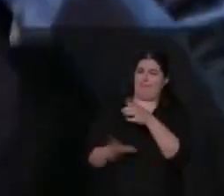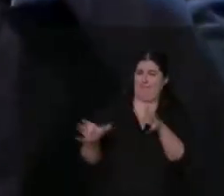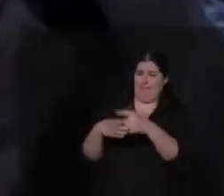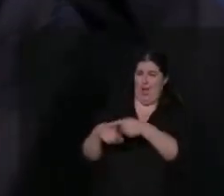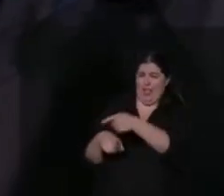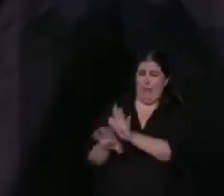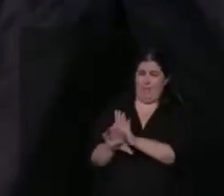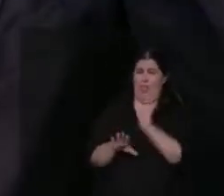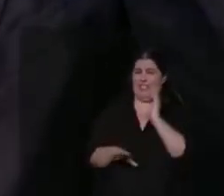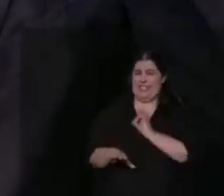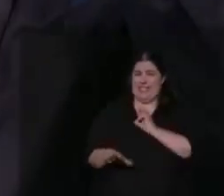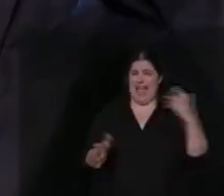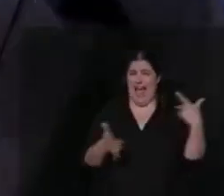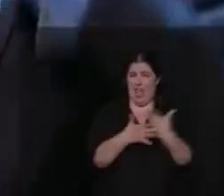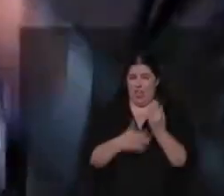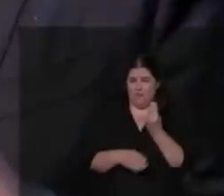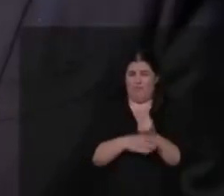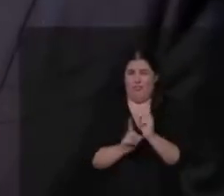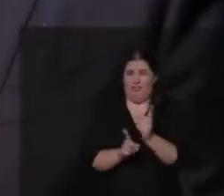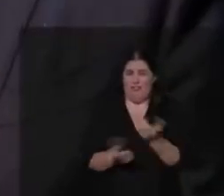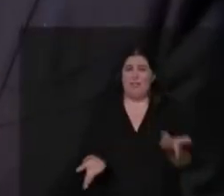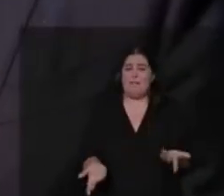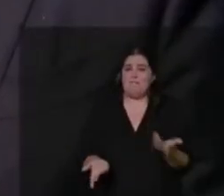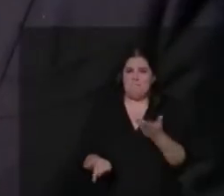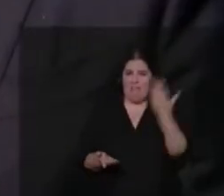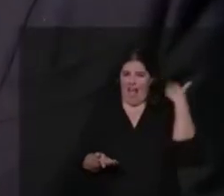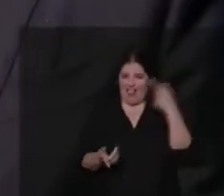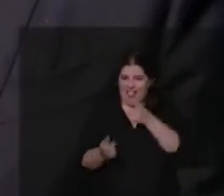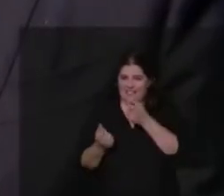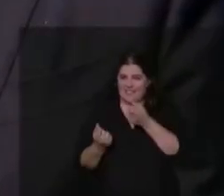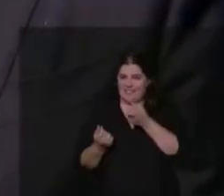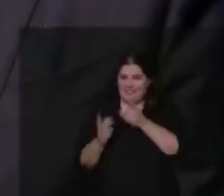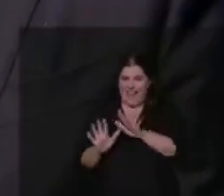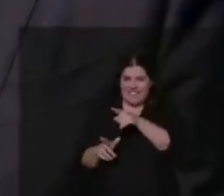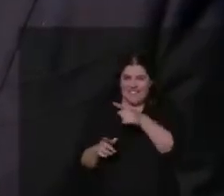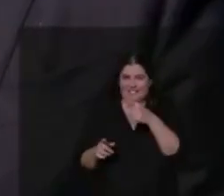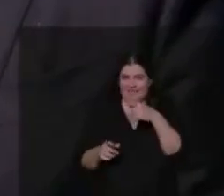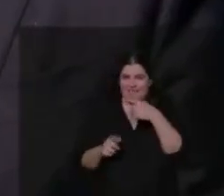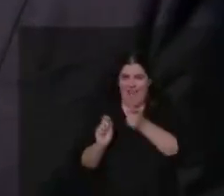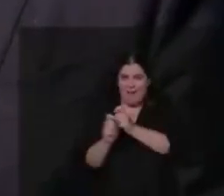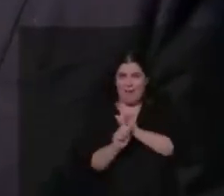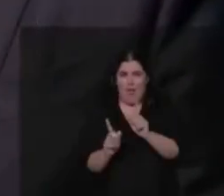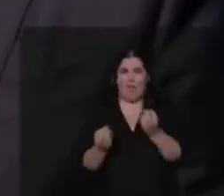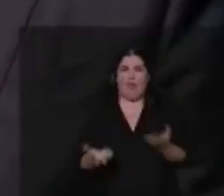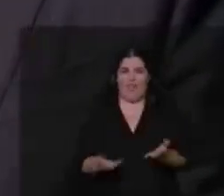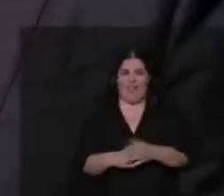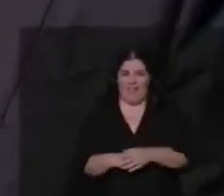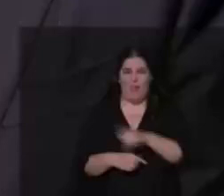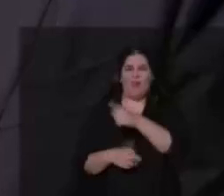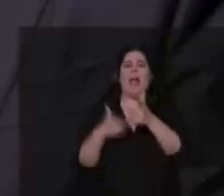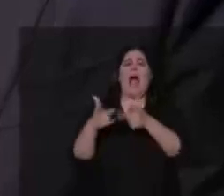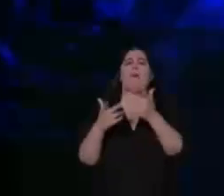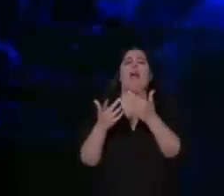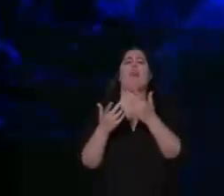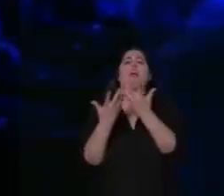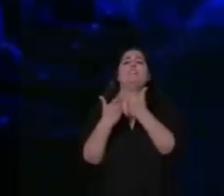lleva 16 años en el poder. Yo no sé por qué no lo hicieron. Es más, usted habla de alfabetización. Nosotros sí tenemos un